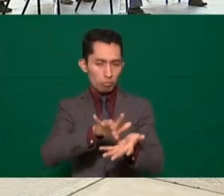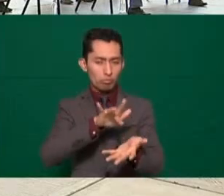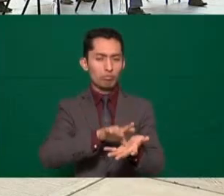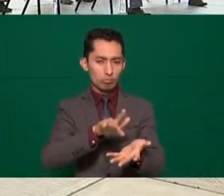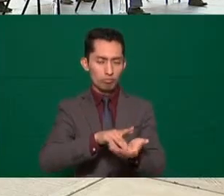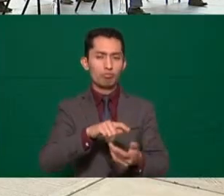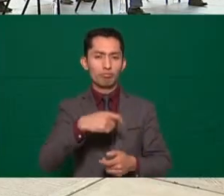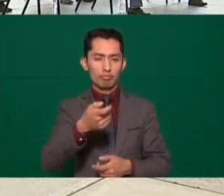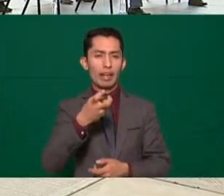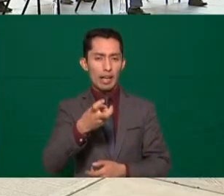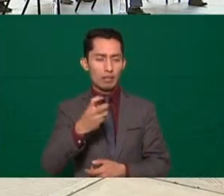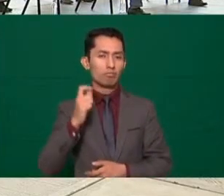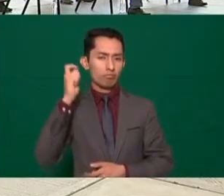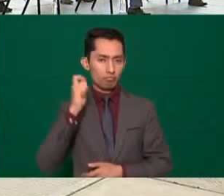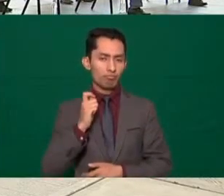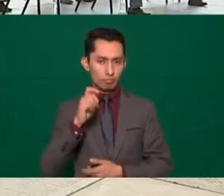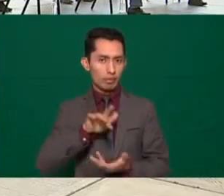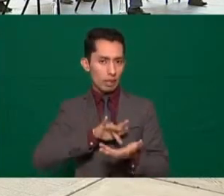Ya